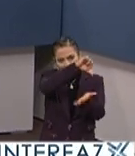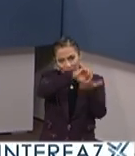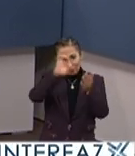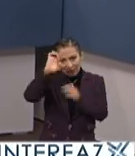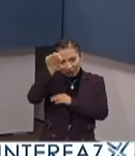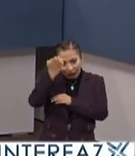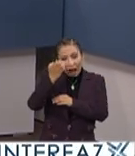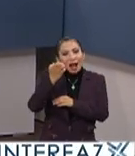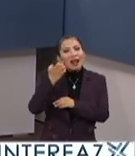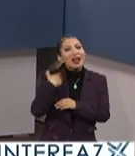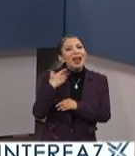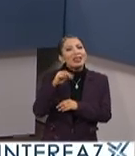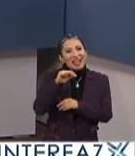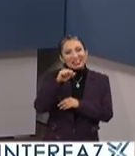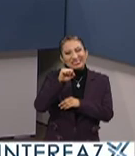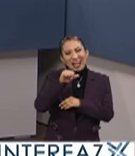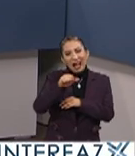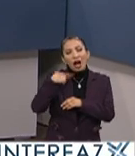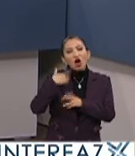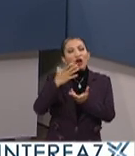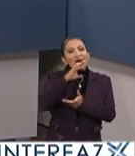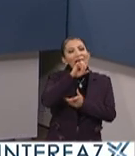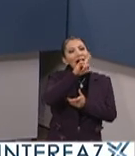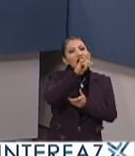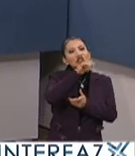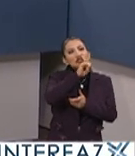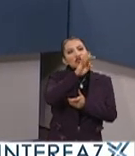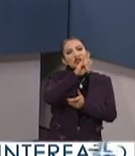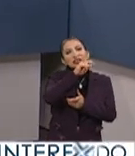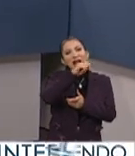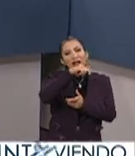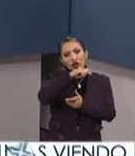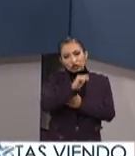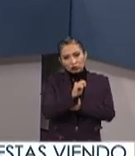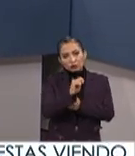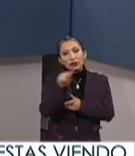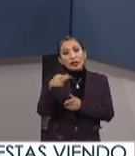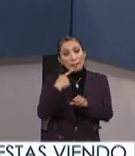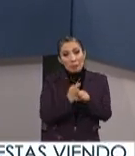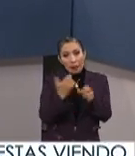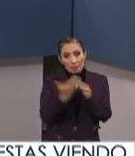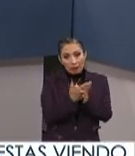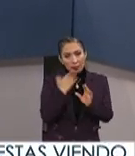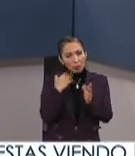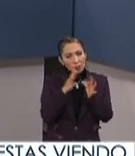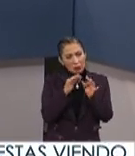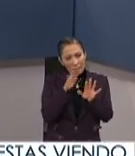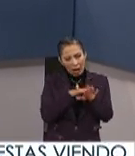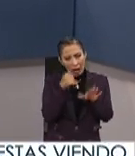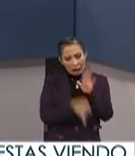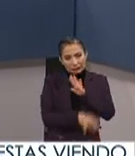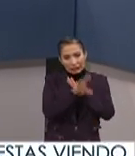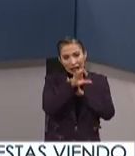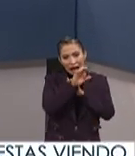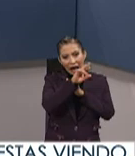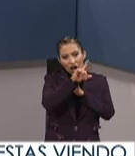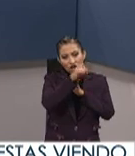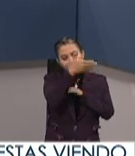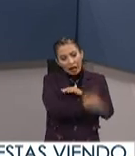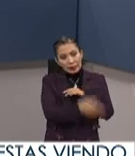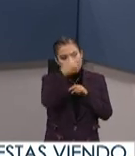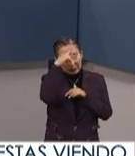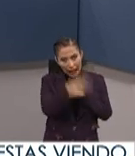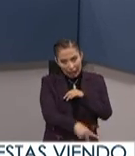Espacial Johnson con Carlos Fontanot, nuestro anfitrión. Y antes de presentarte la primera parte, quiero contarte un poco más de Carlos. Él